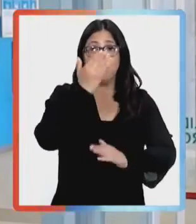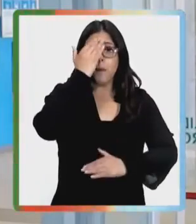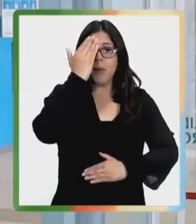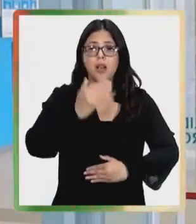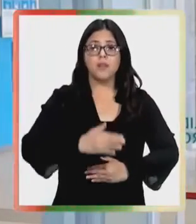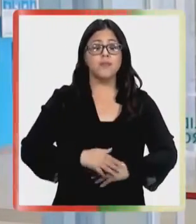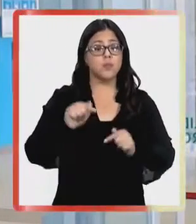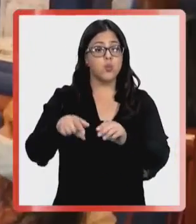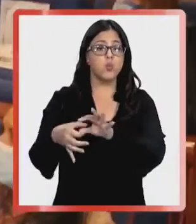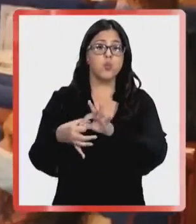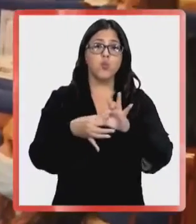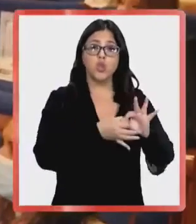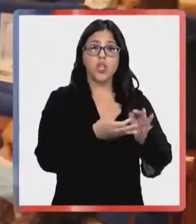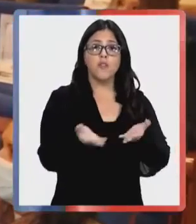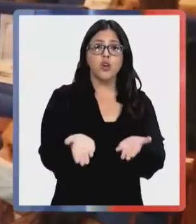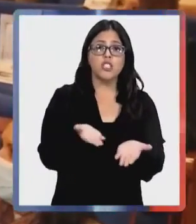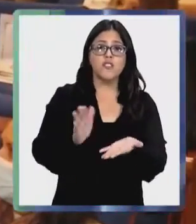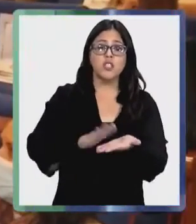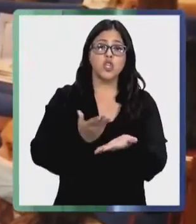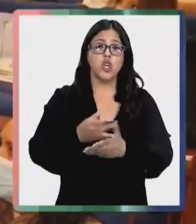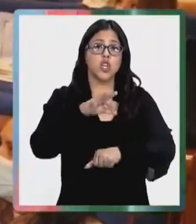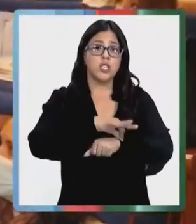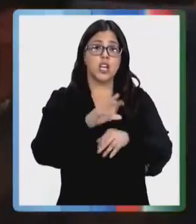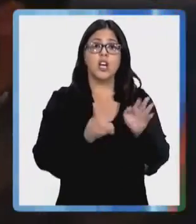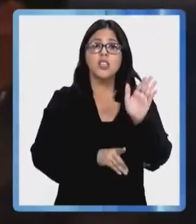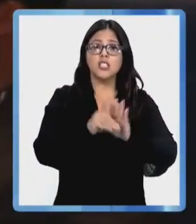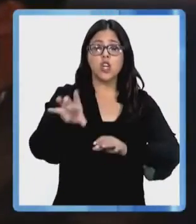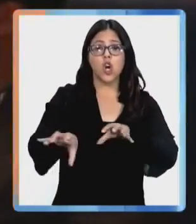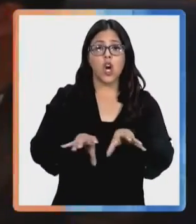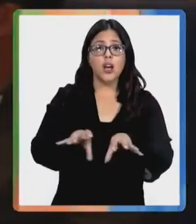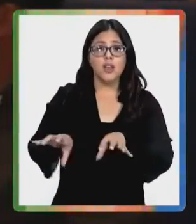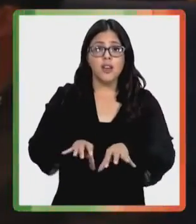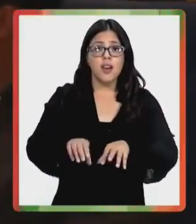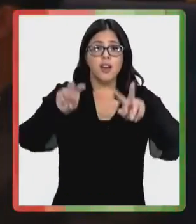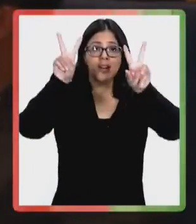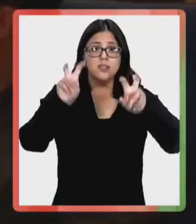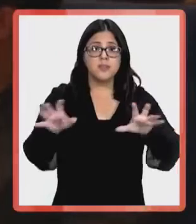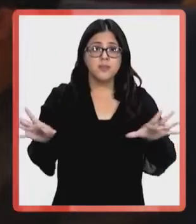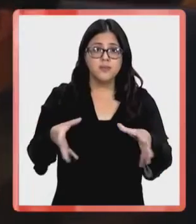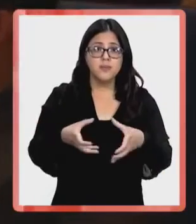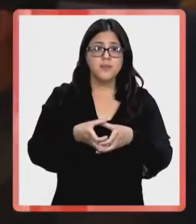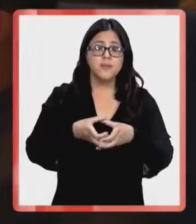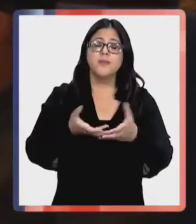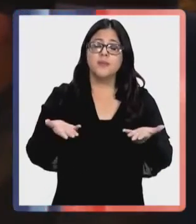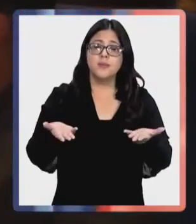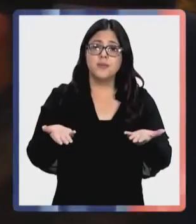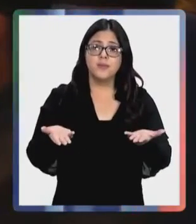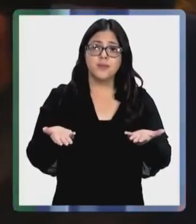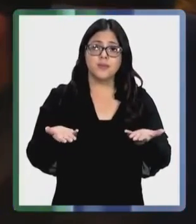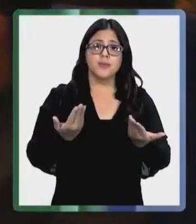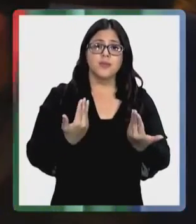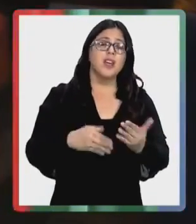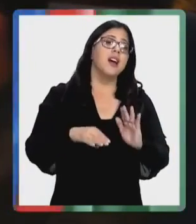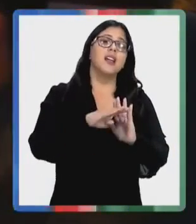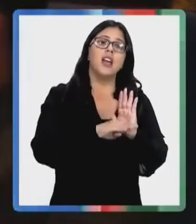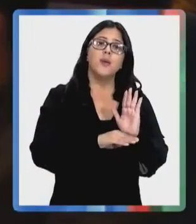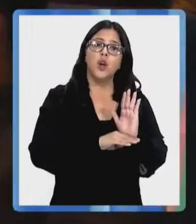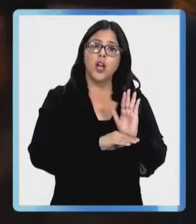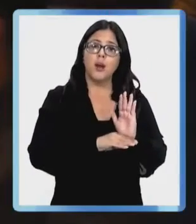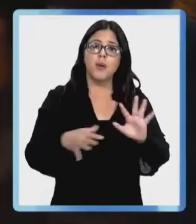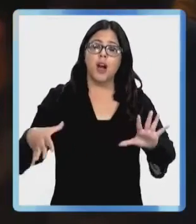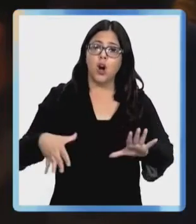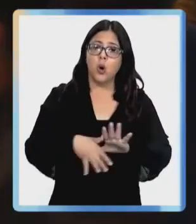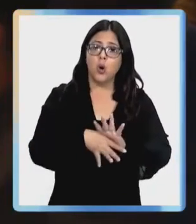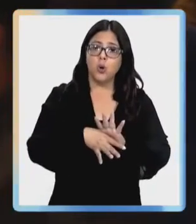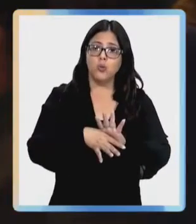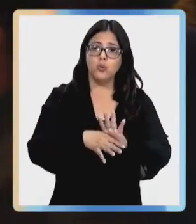arterial mal controlada. Por este motivo, el Servicio de Salud desarrolló la actividad a través del equipo del Programa de Salud